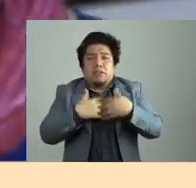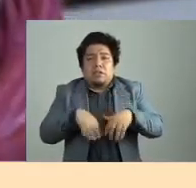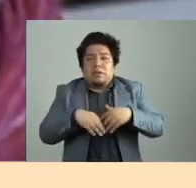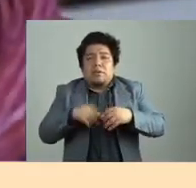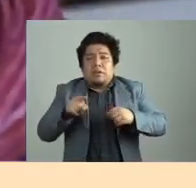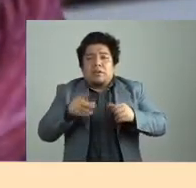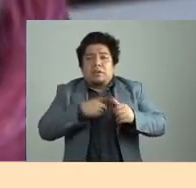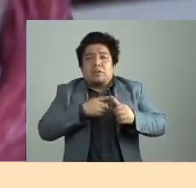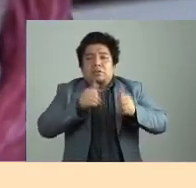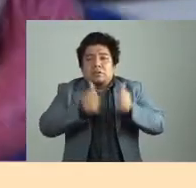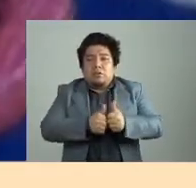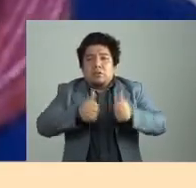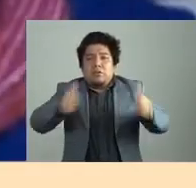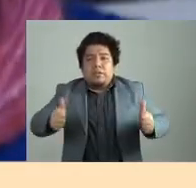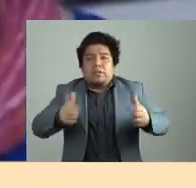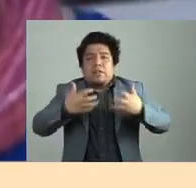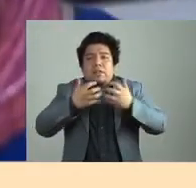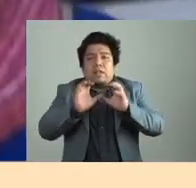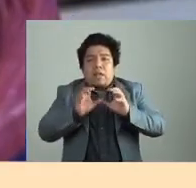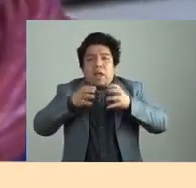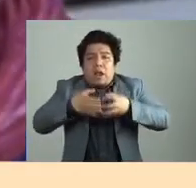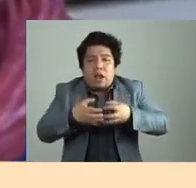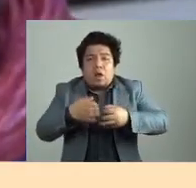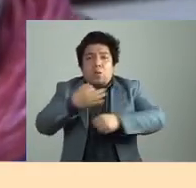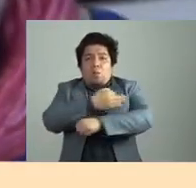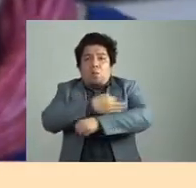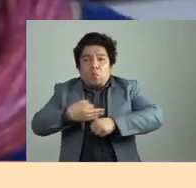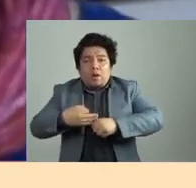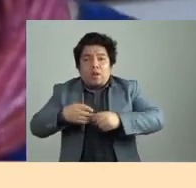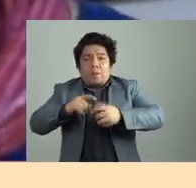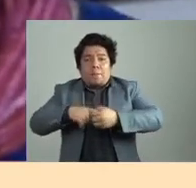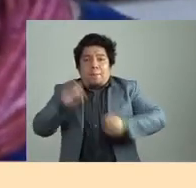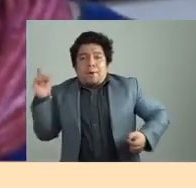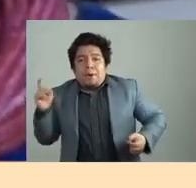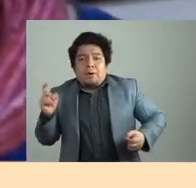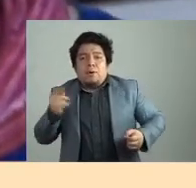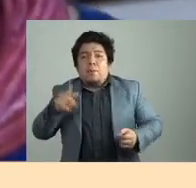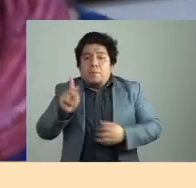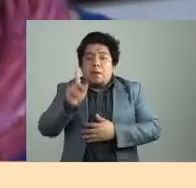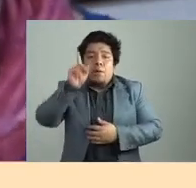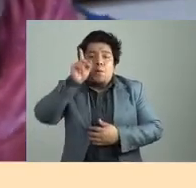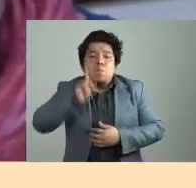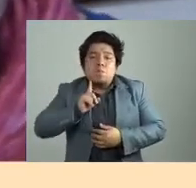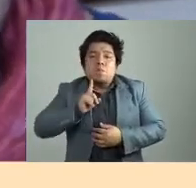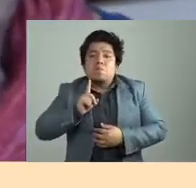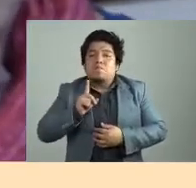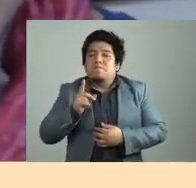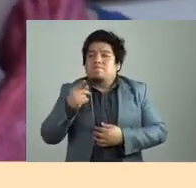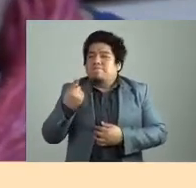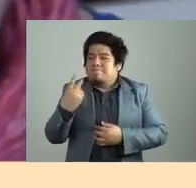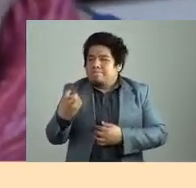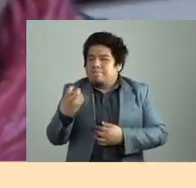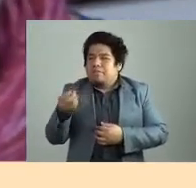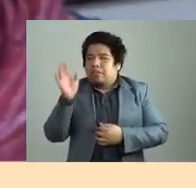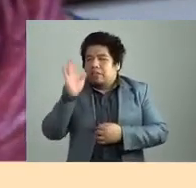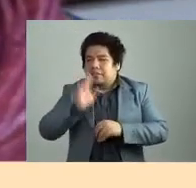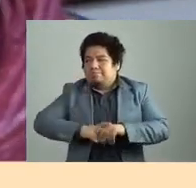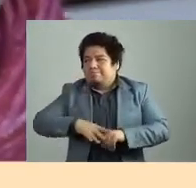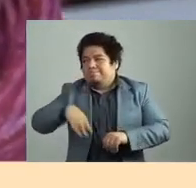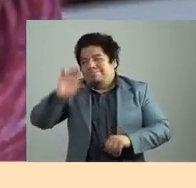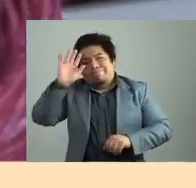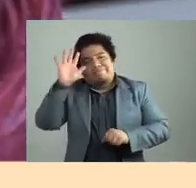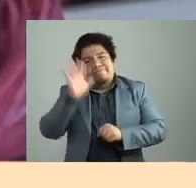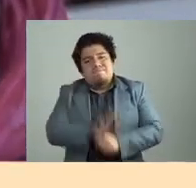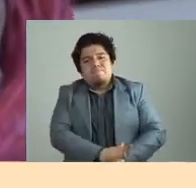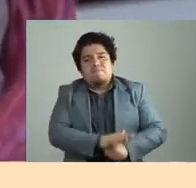aísla de la comunidad no la familia nuclear y las mujeres son las que han no ha pagado el costo más